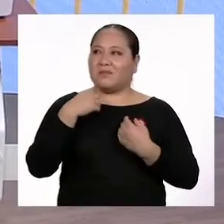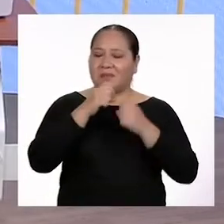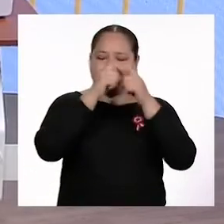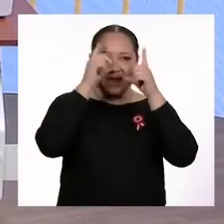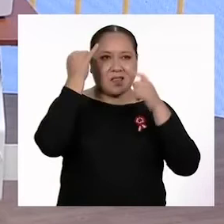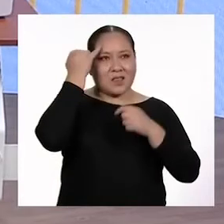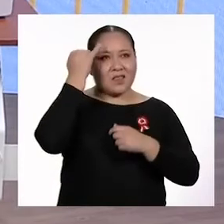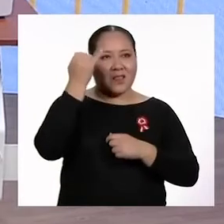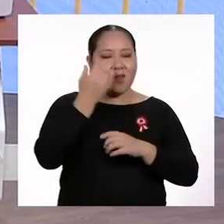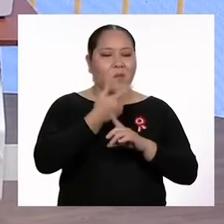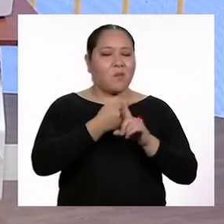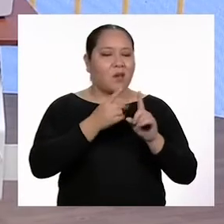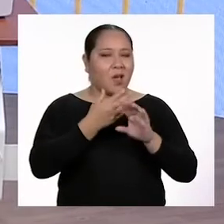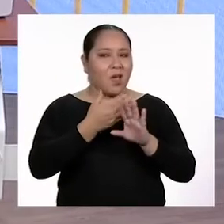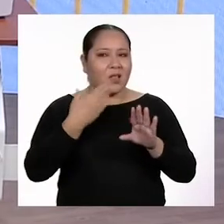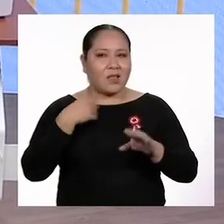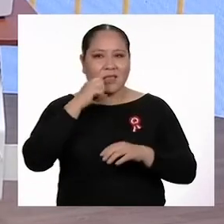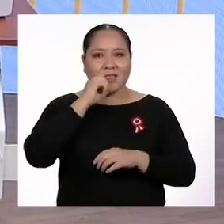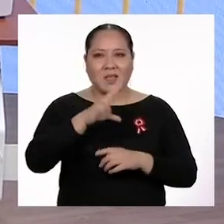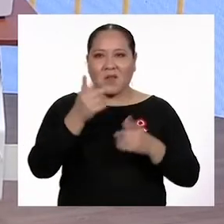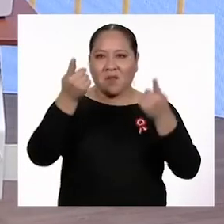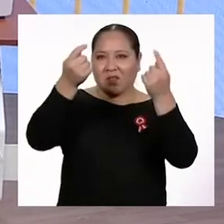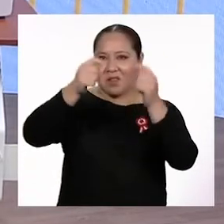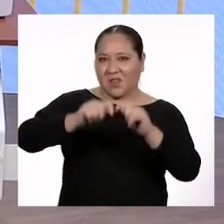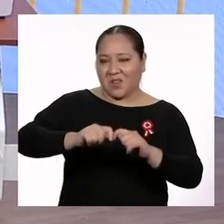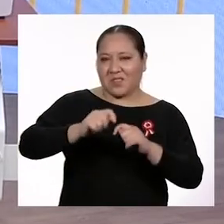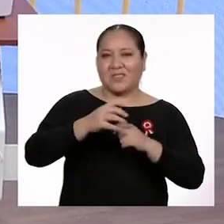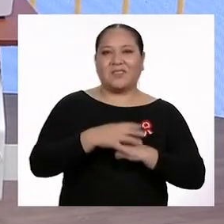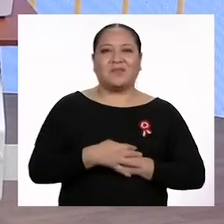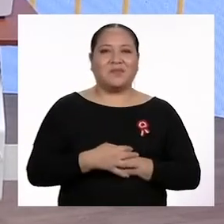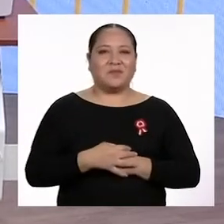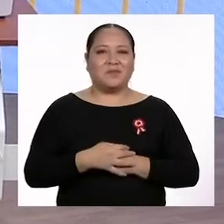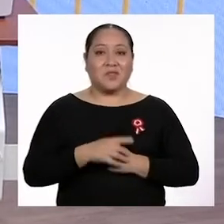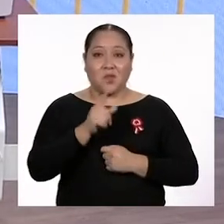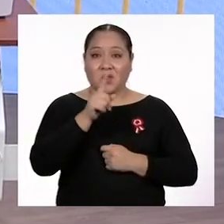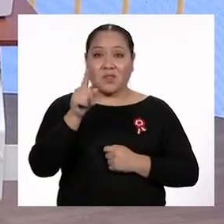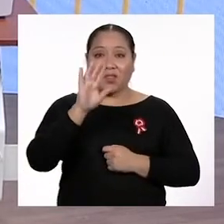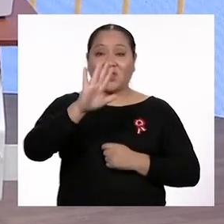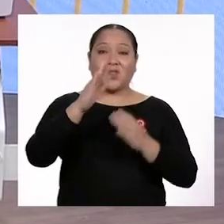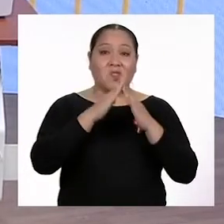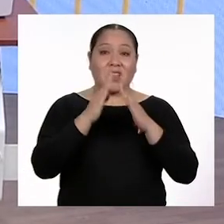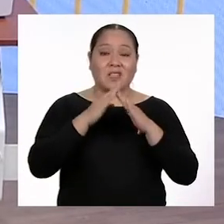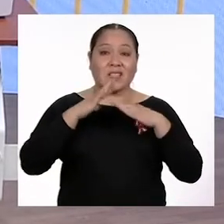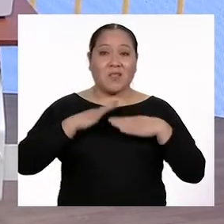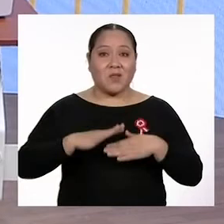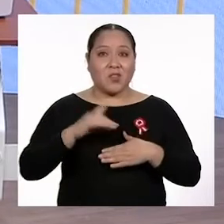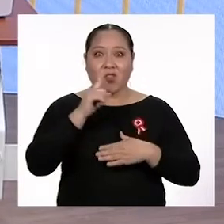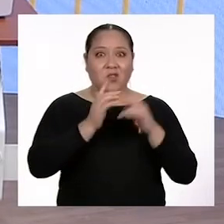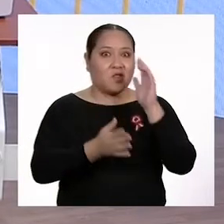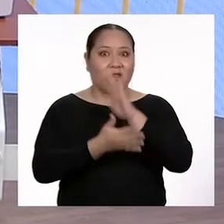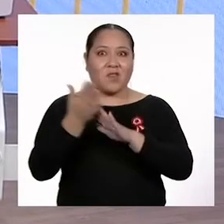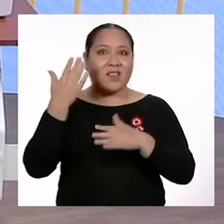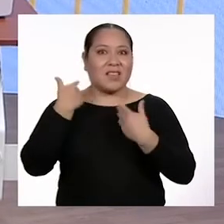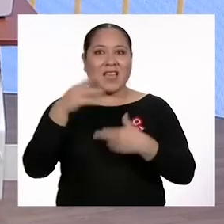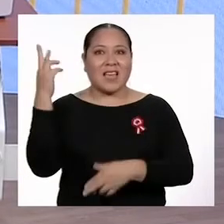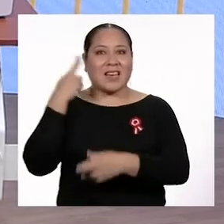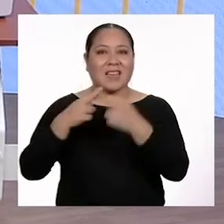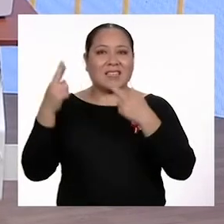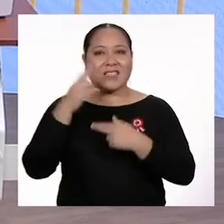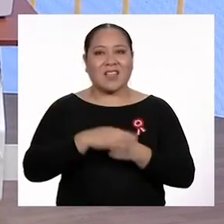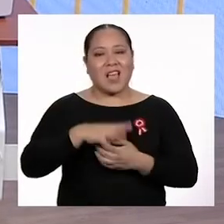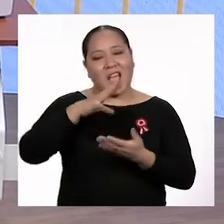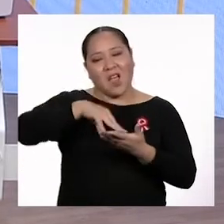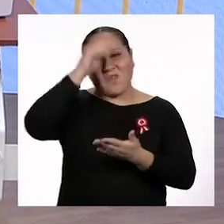idea, pero antes de decírsela, vamos a unos comerciales. Ustedes en sus casas también, no se muevan porque ya volvemos